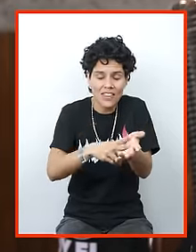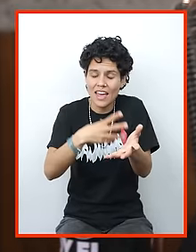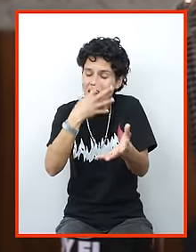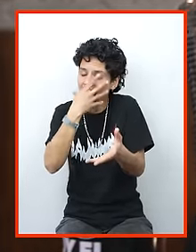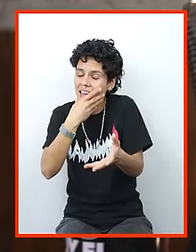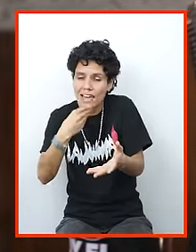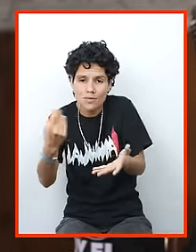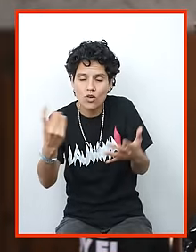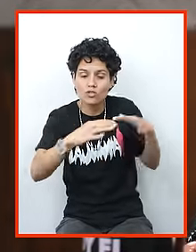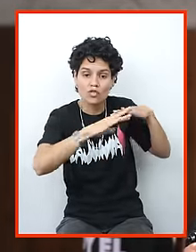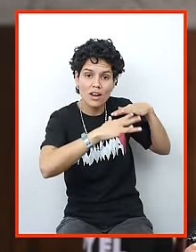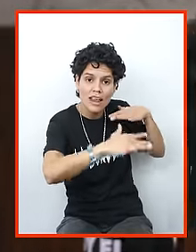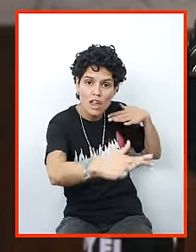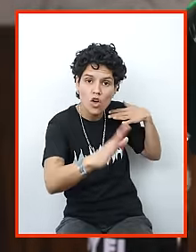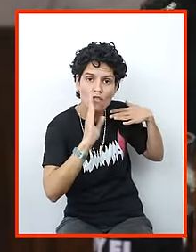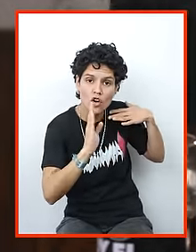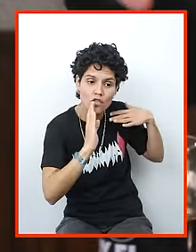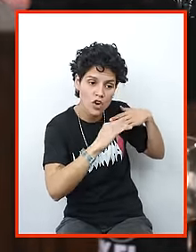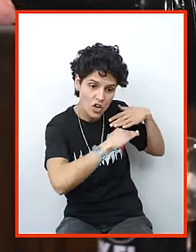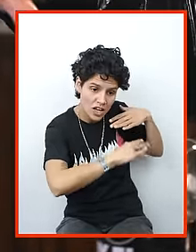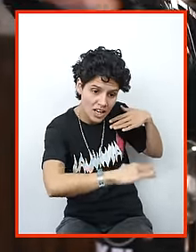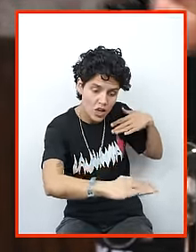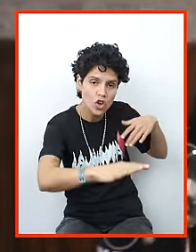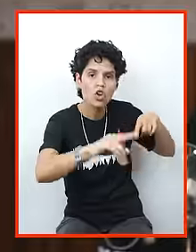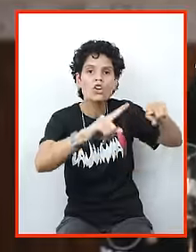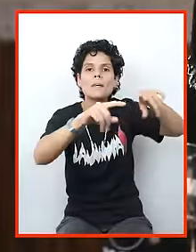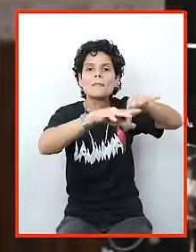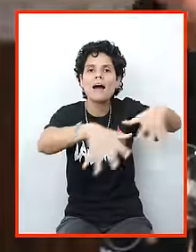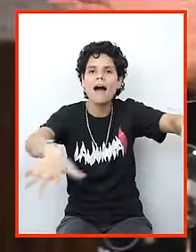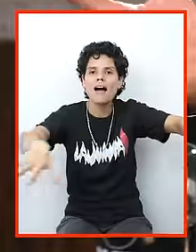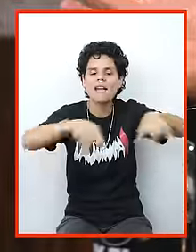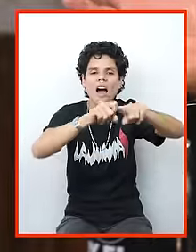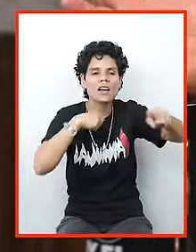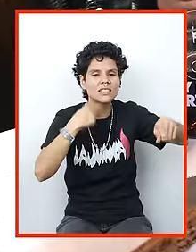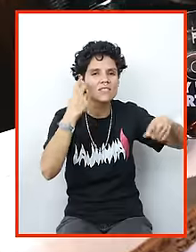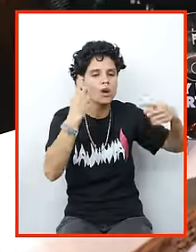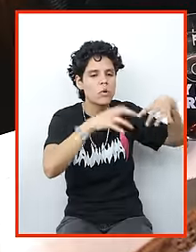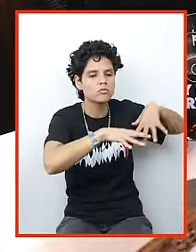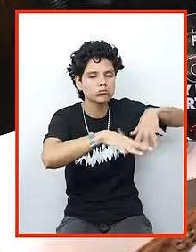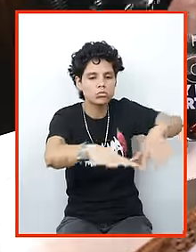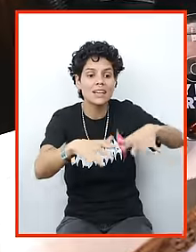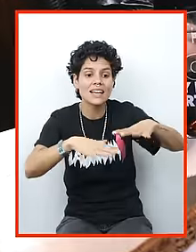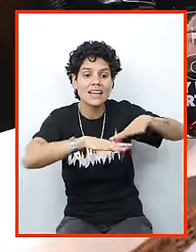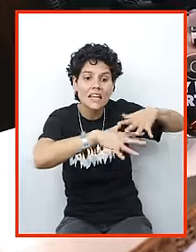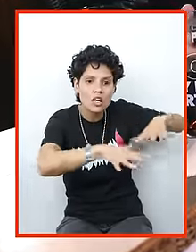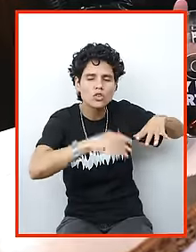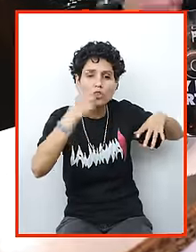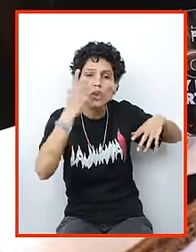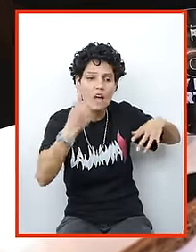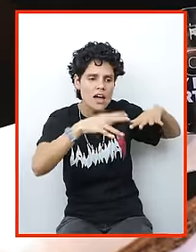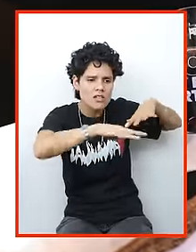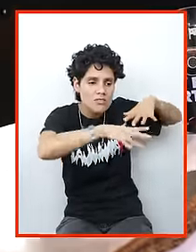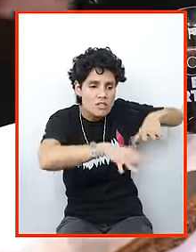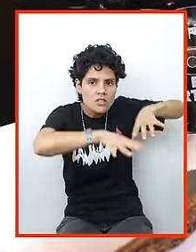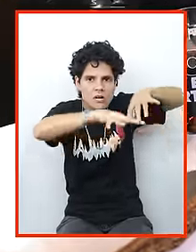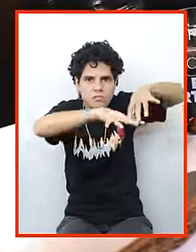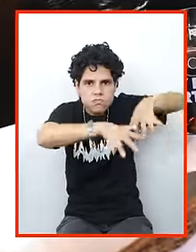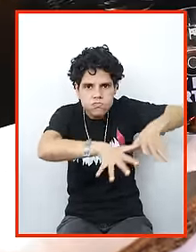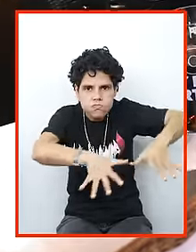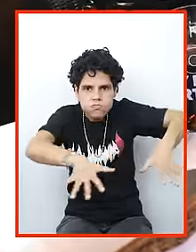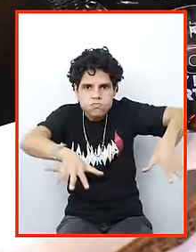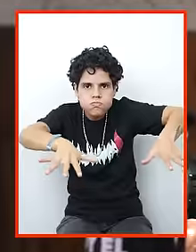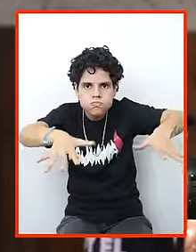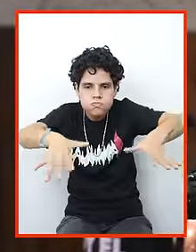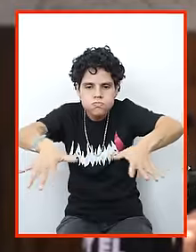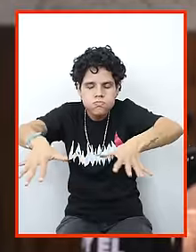se junta el río Biobío con el mar. Se llama la desembocadura del Biobío. Y tú puedes ver cómo el río se transforma en mar. Es un